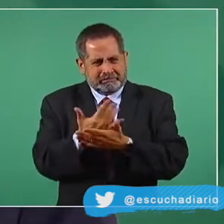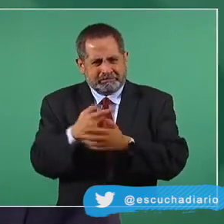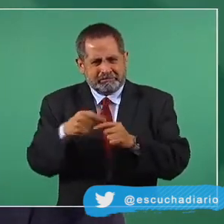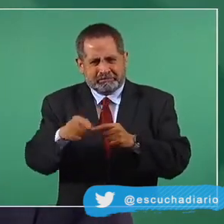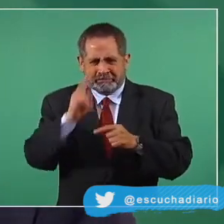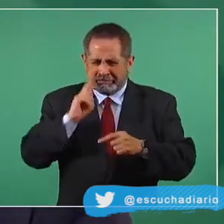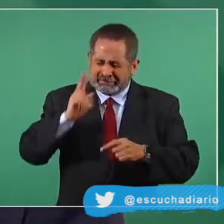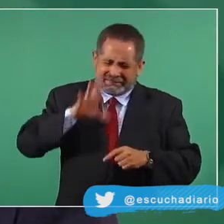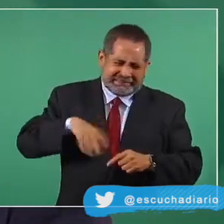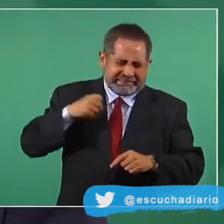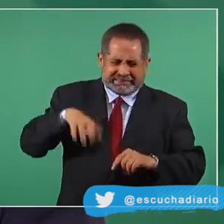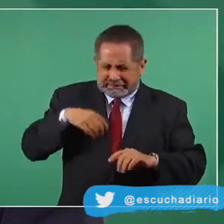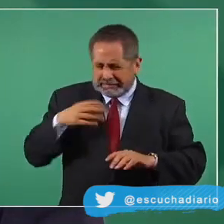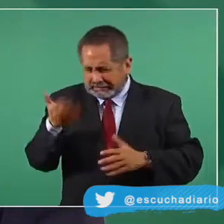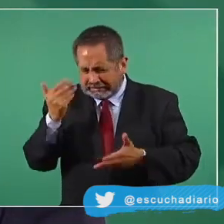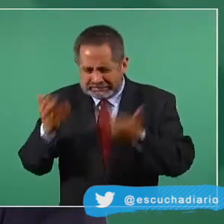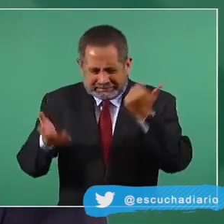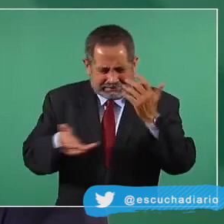¿Hacer todo?